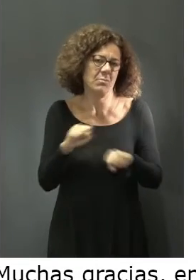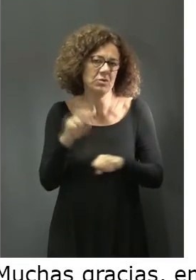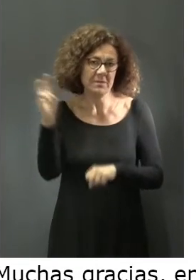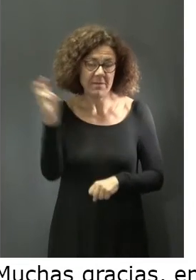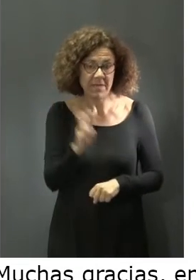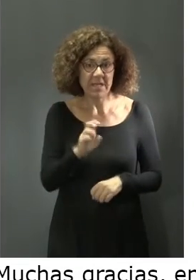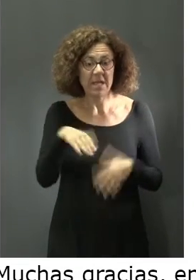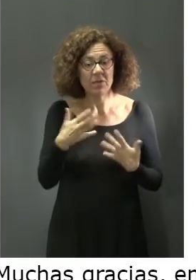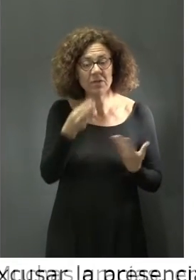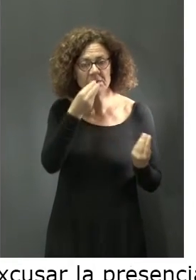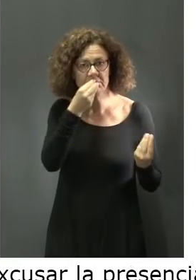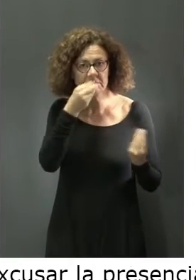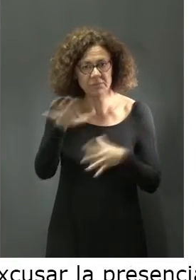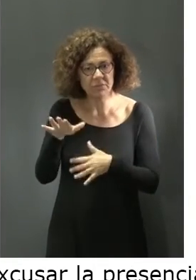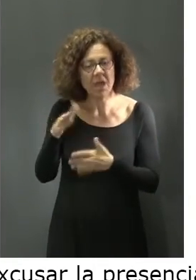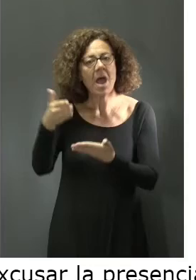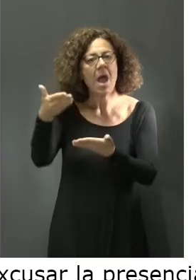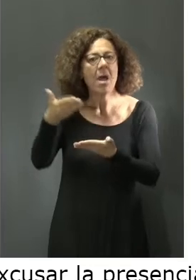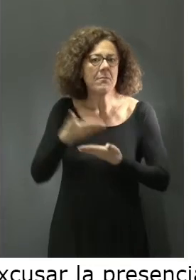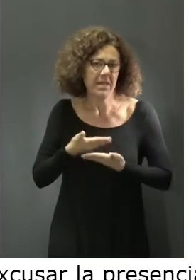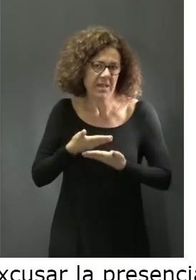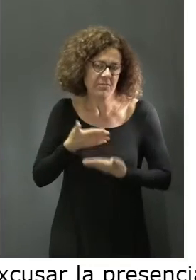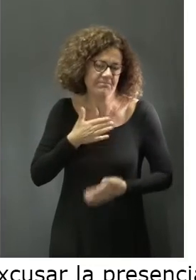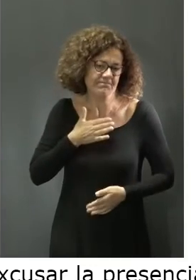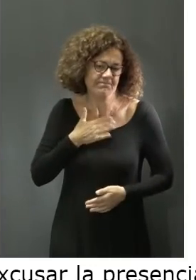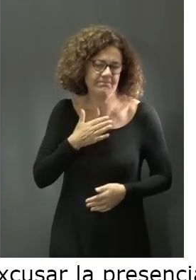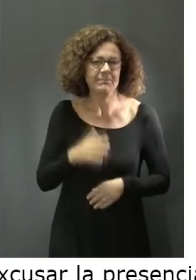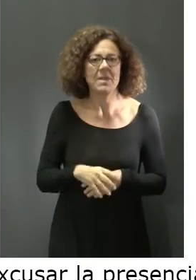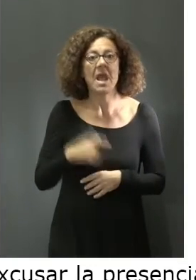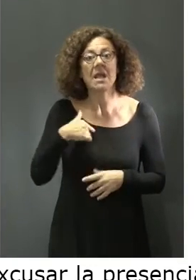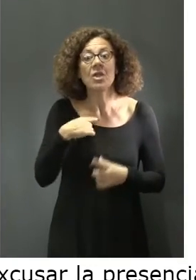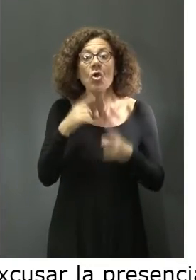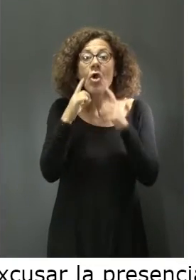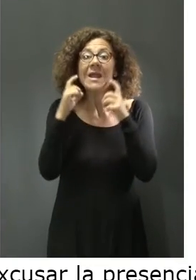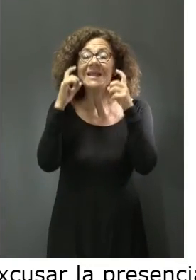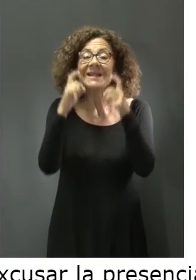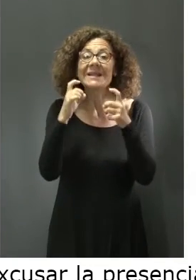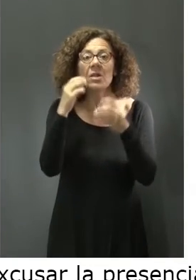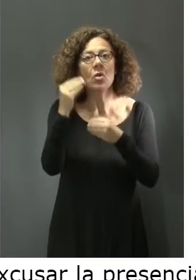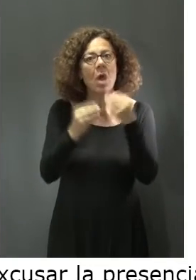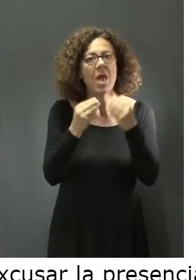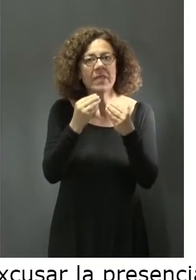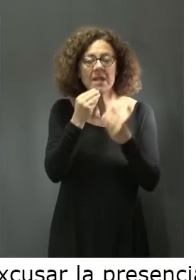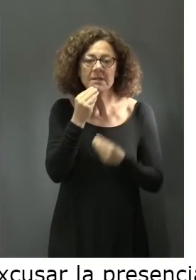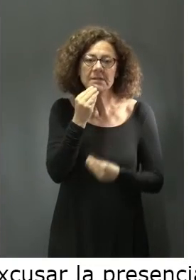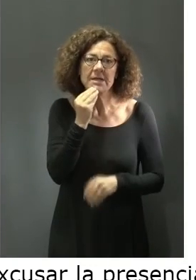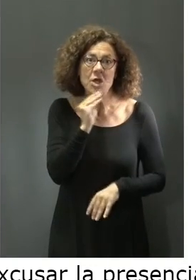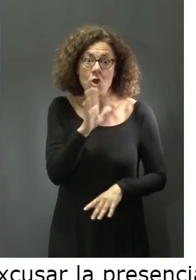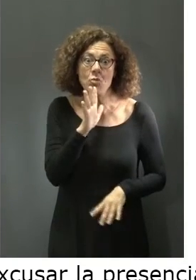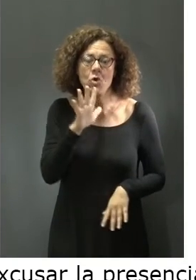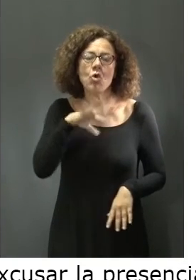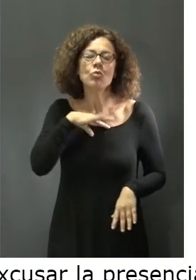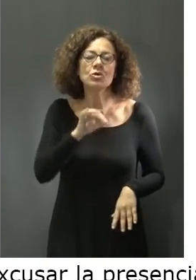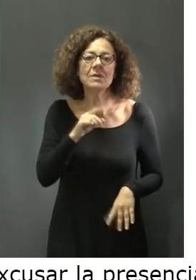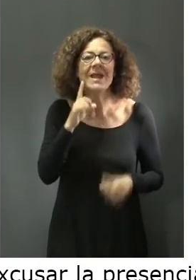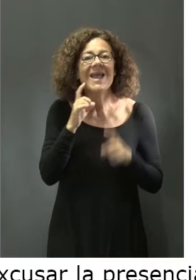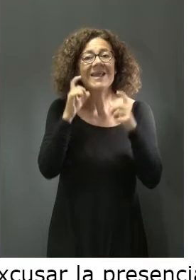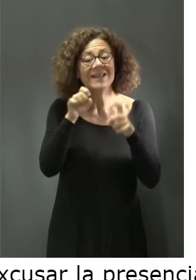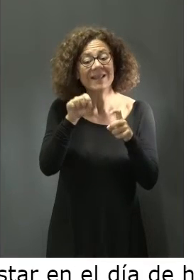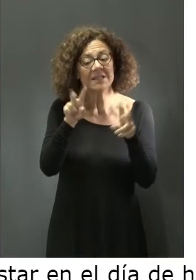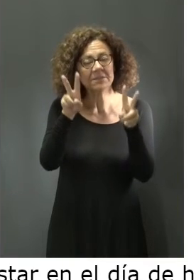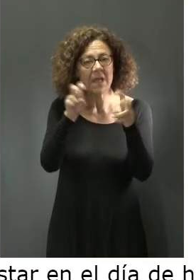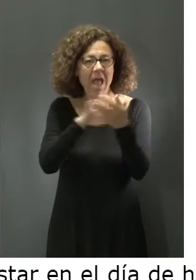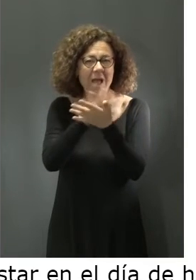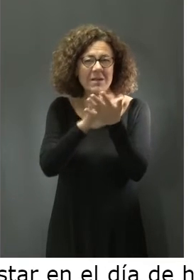pues me ha cedido el testigo y aquí estoy intentando hacerlo lo mejor posible y bueno, tratar estos temas